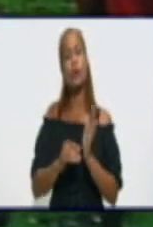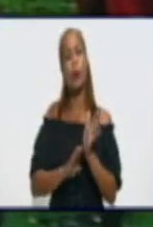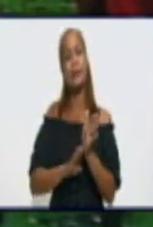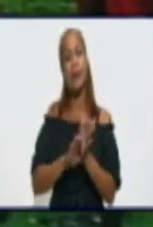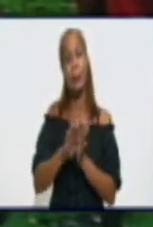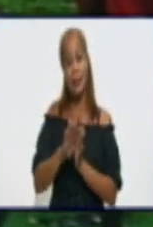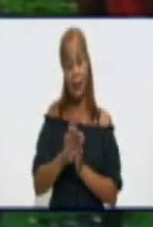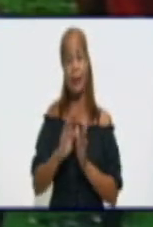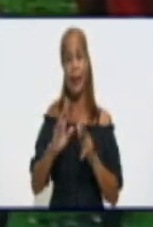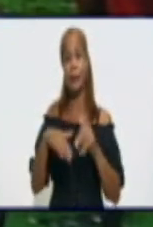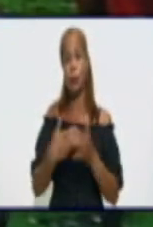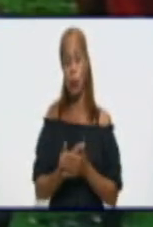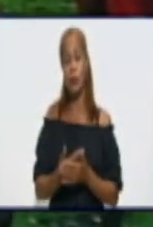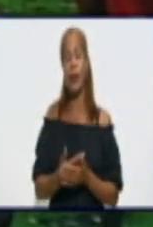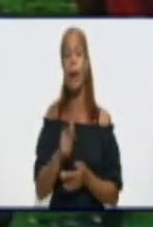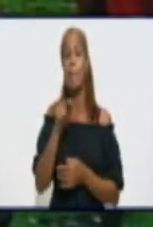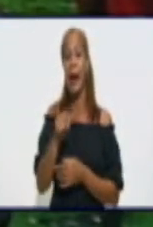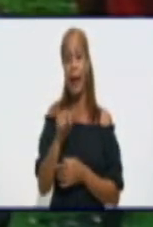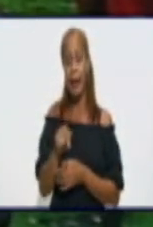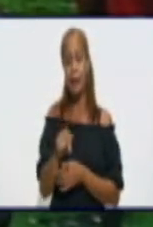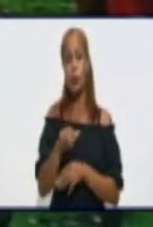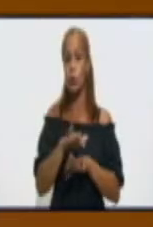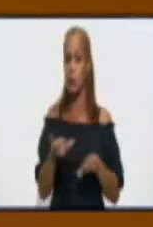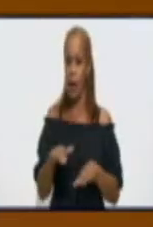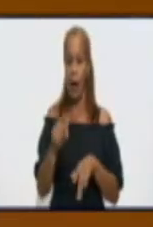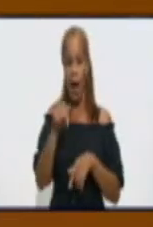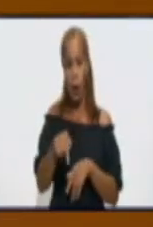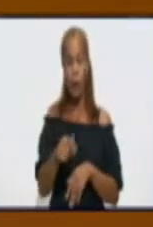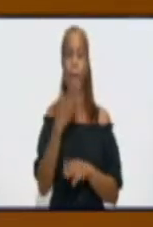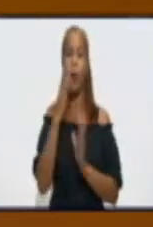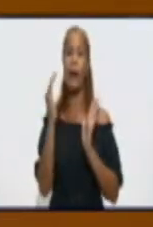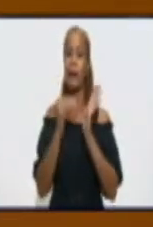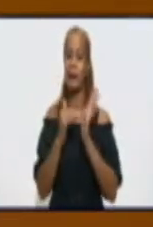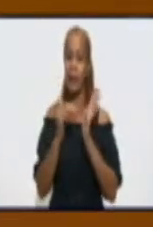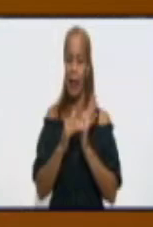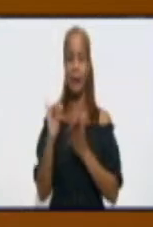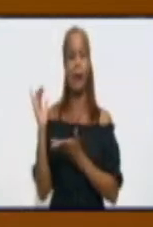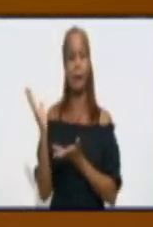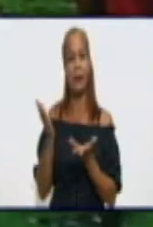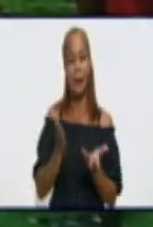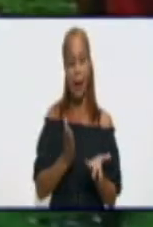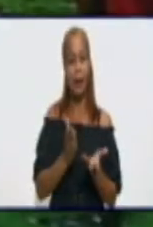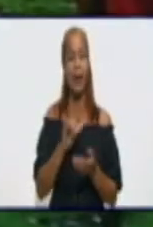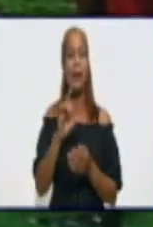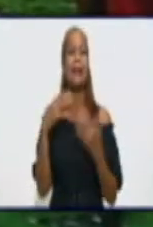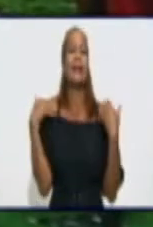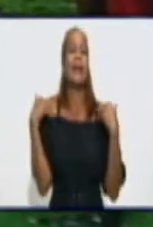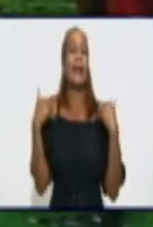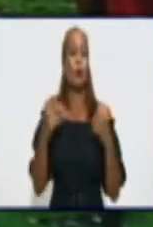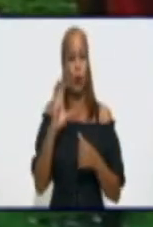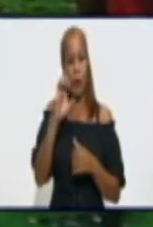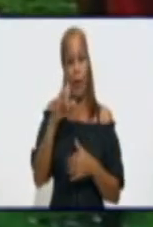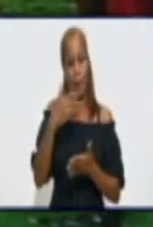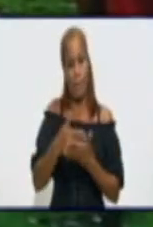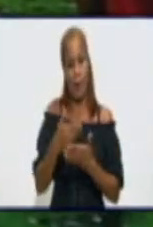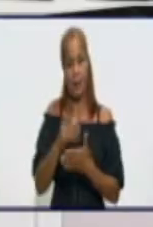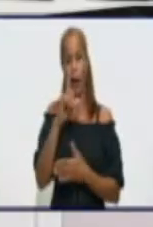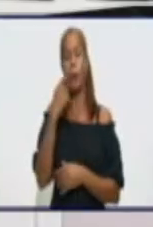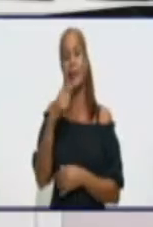ya estamos dando las buenas tardes a René Díaz, director de la empresa comercializadora de medicamentos en Granma. Buenas tardes,